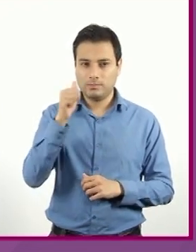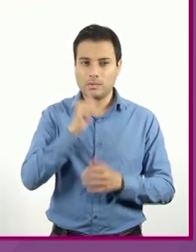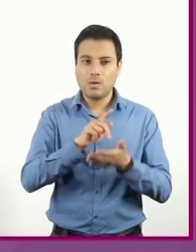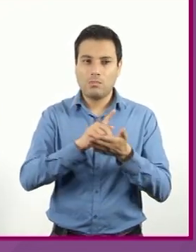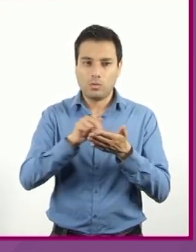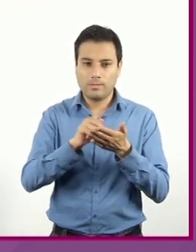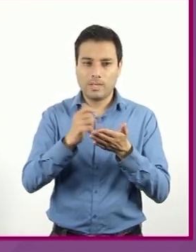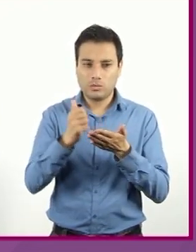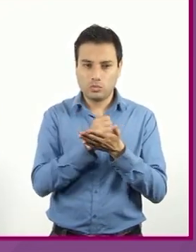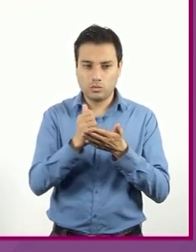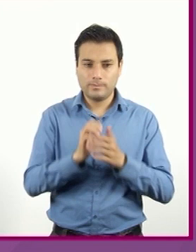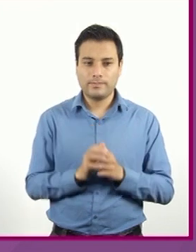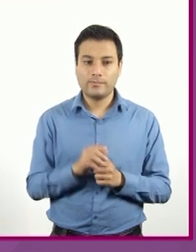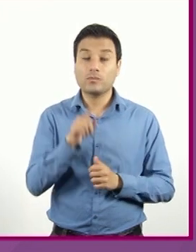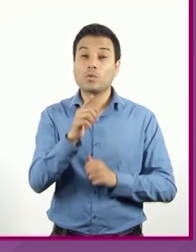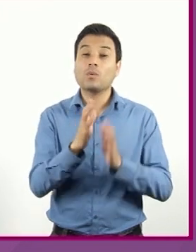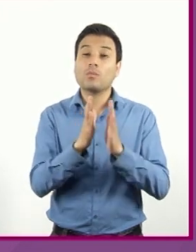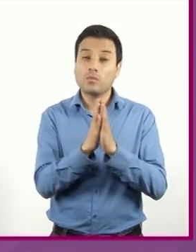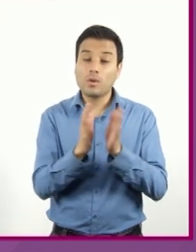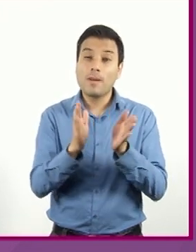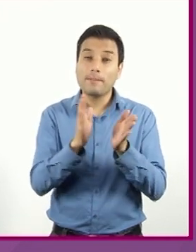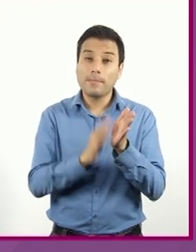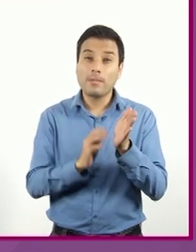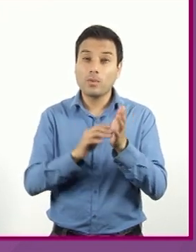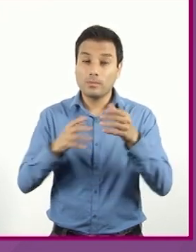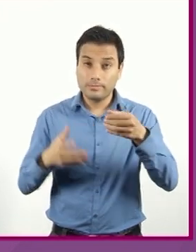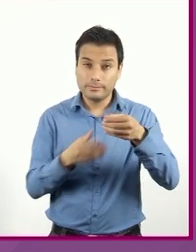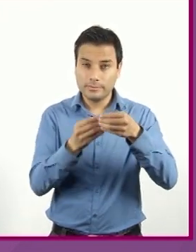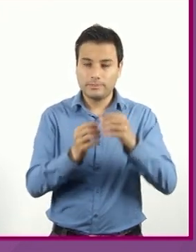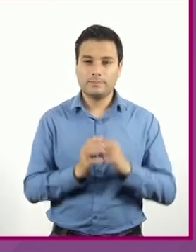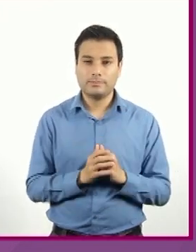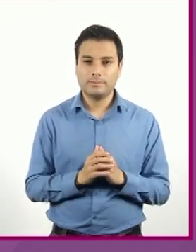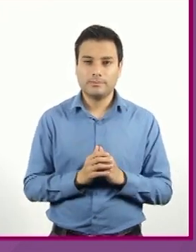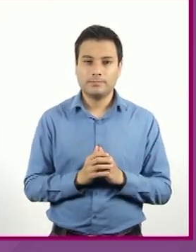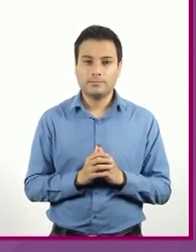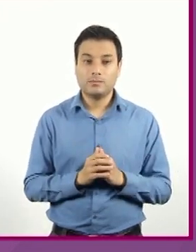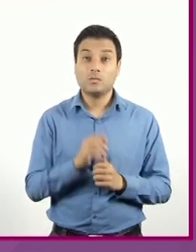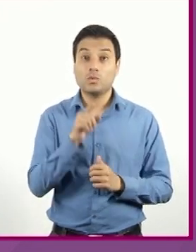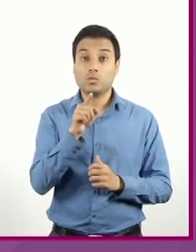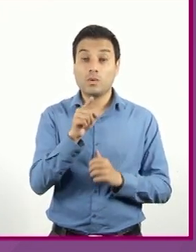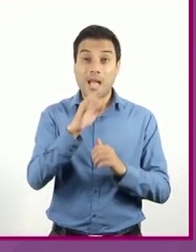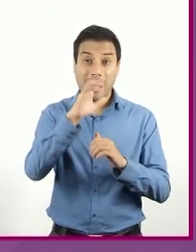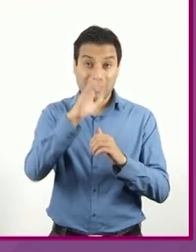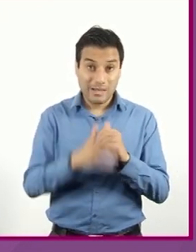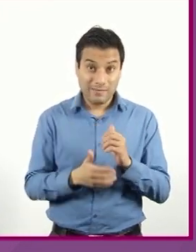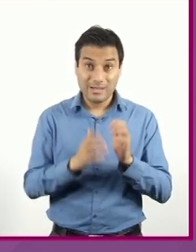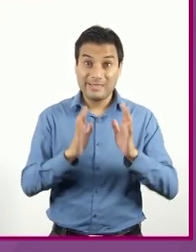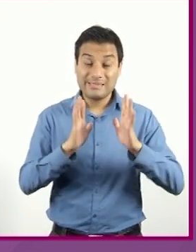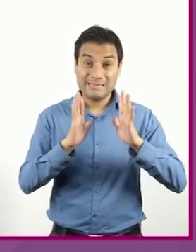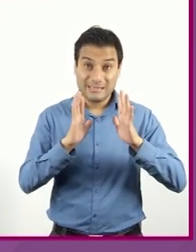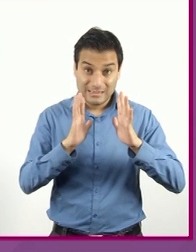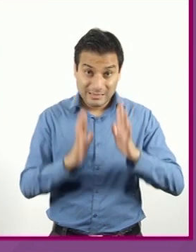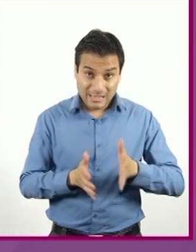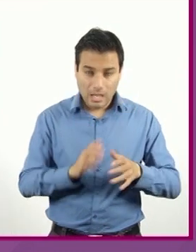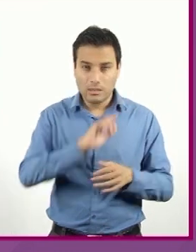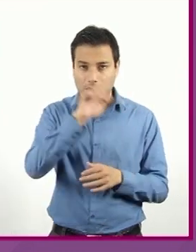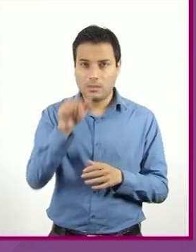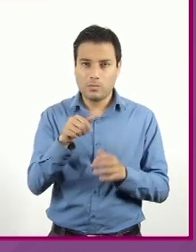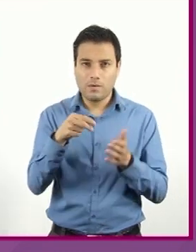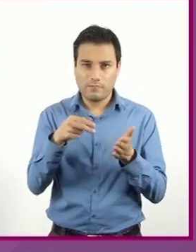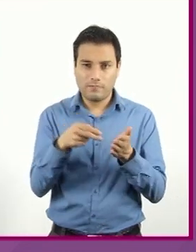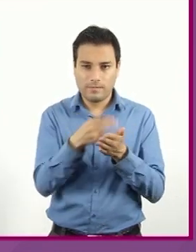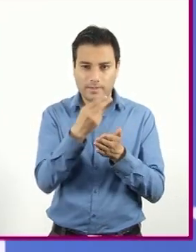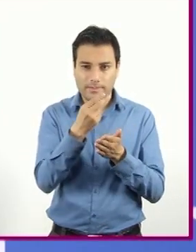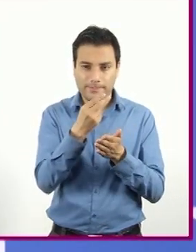de anexar documentación probatoria. Al concluir el llenado, firmar dentro del